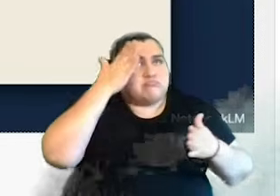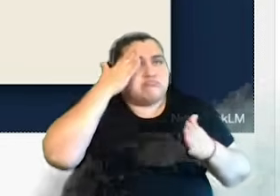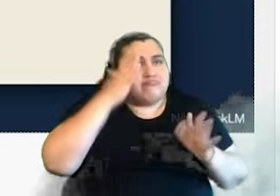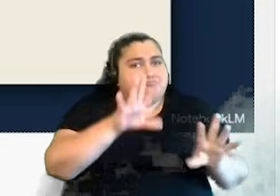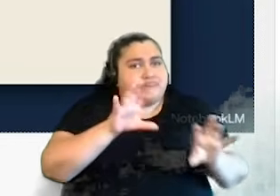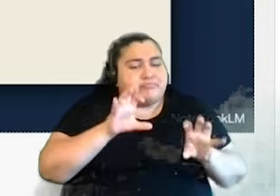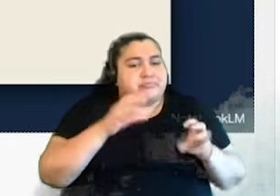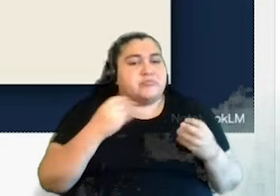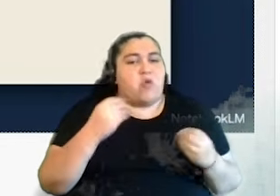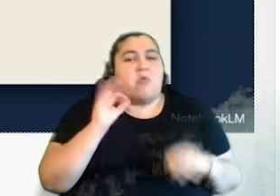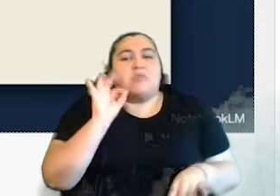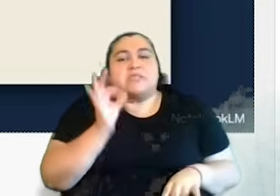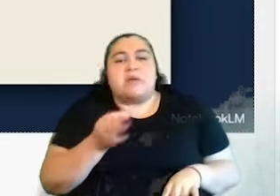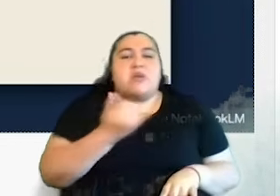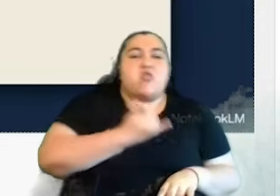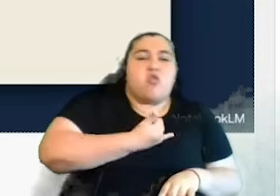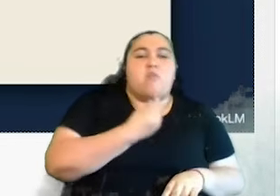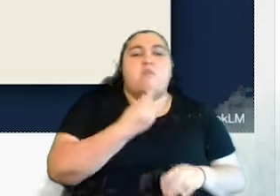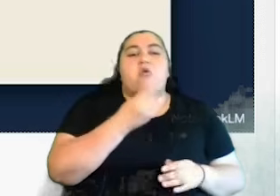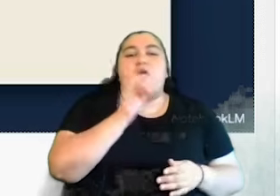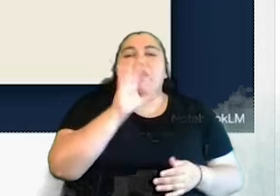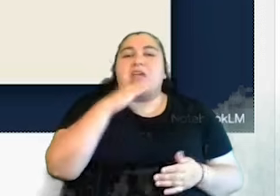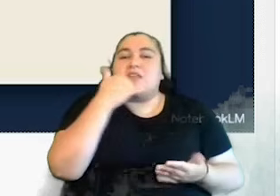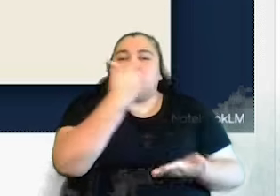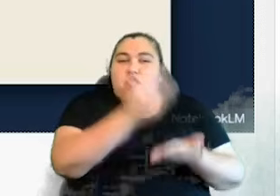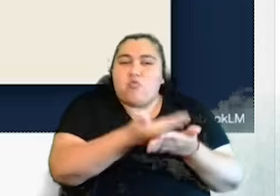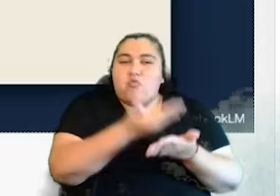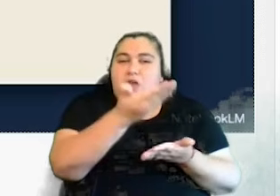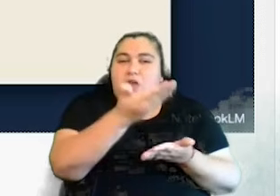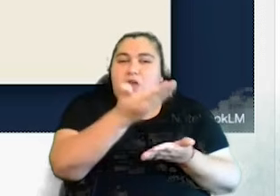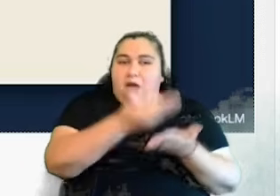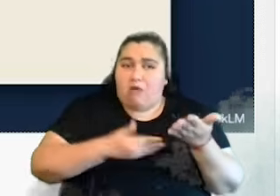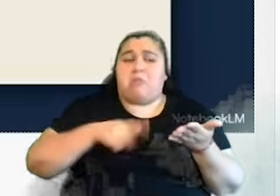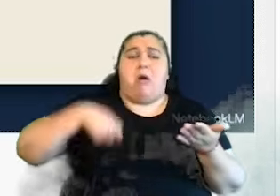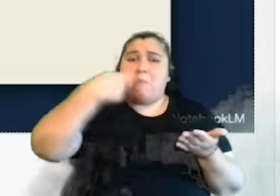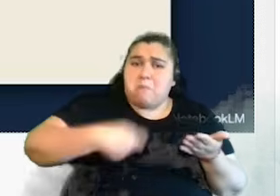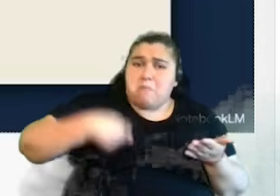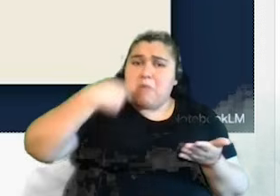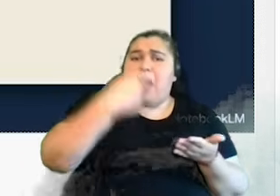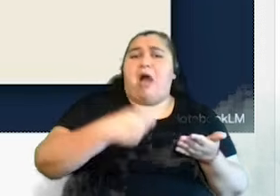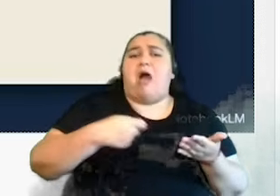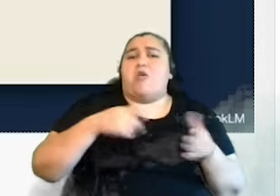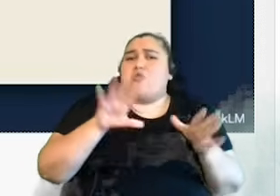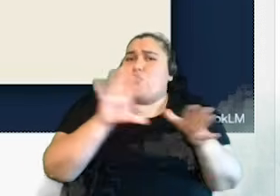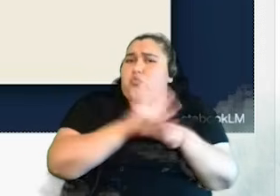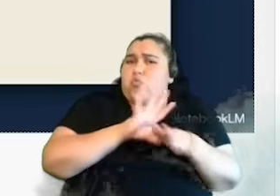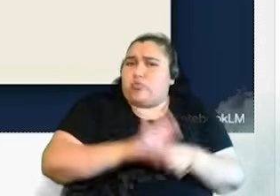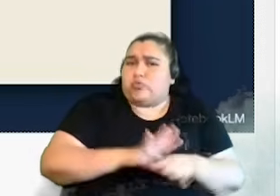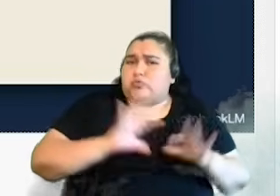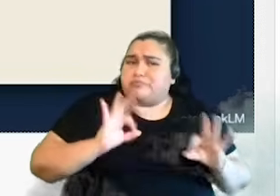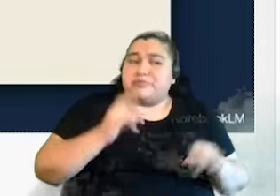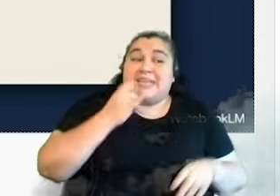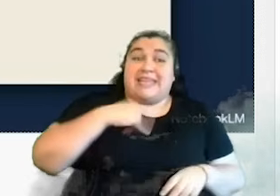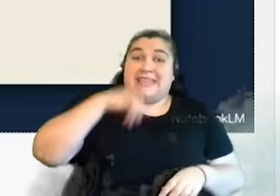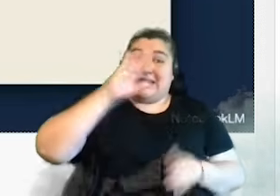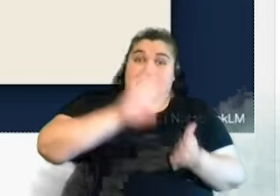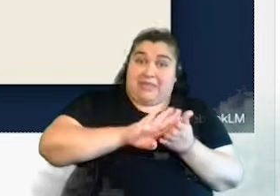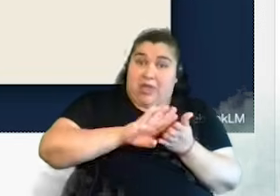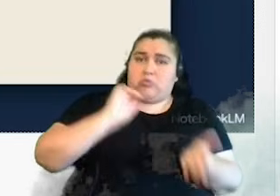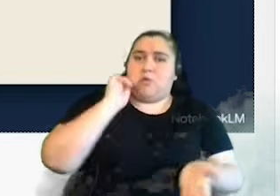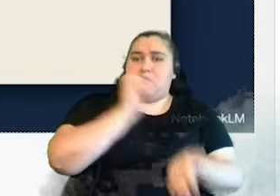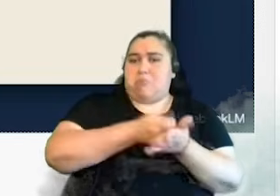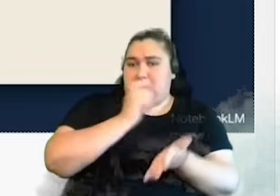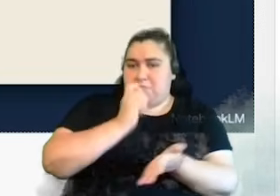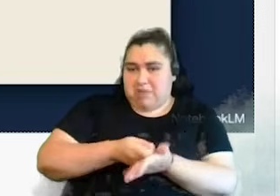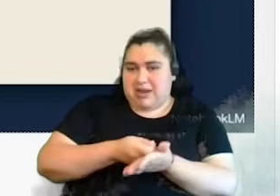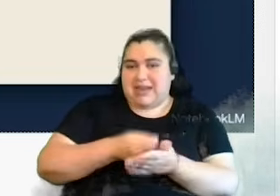allanar? Rectificando la declaración jurada, haciendo el pago total y absoluto de los intereses. Lo tiene que hacer esta